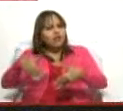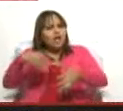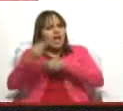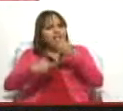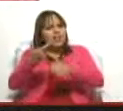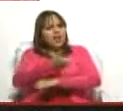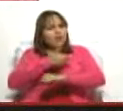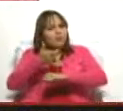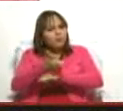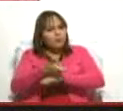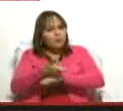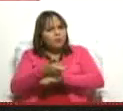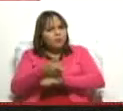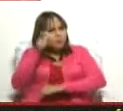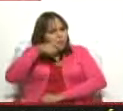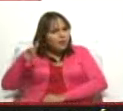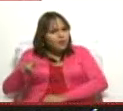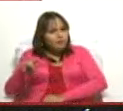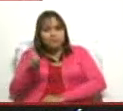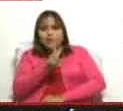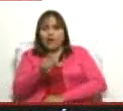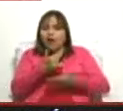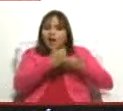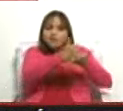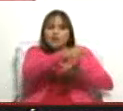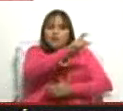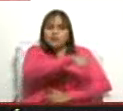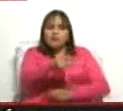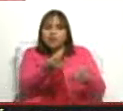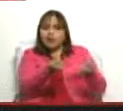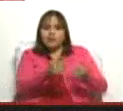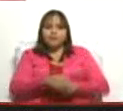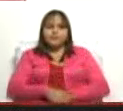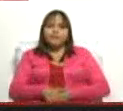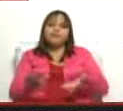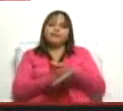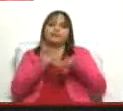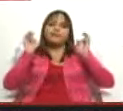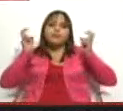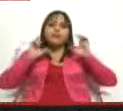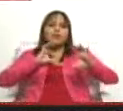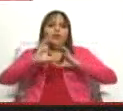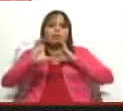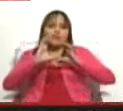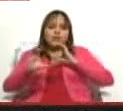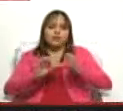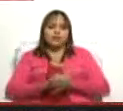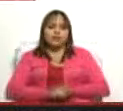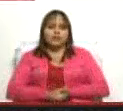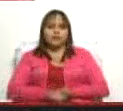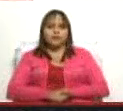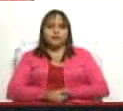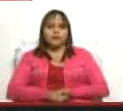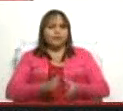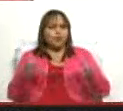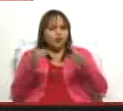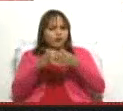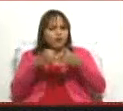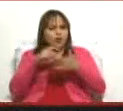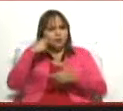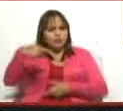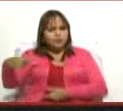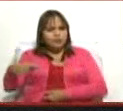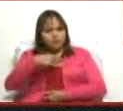Ayudarían a las élites entre ellos. Con respecto al tema comunicacional, eso es una... En la reunión del partido aquí estuvimos